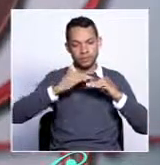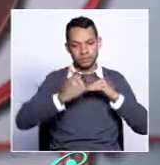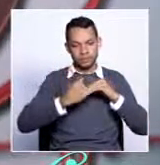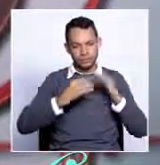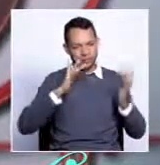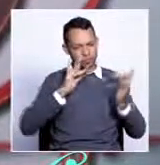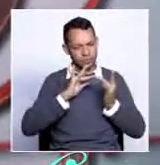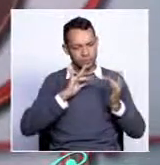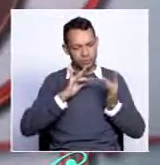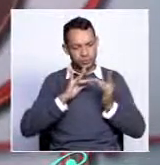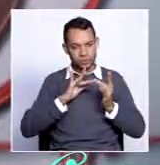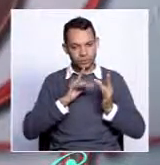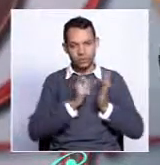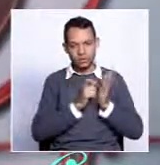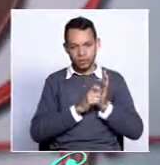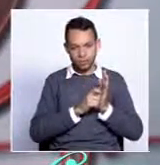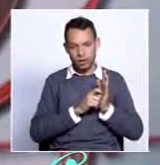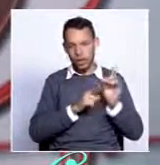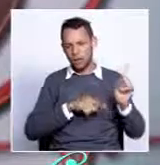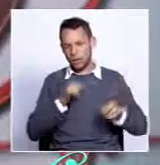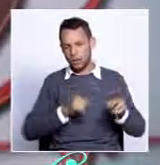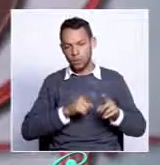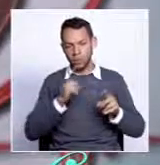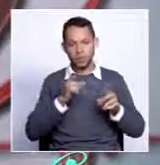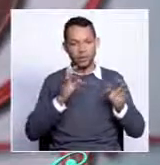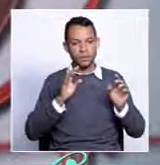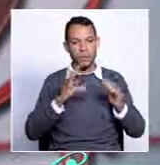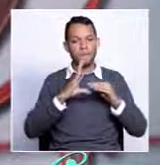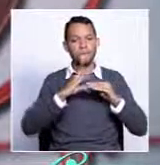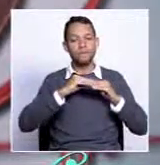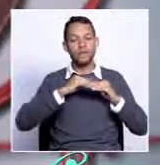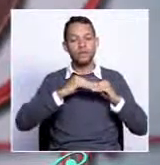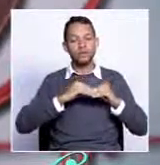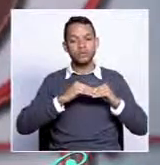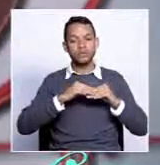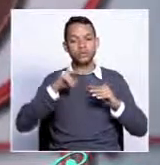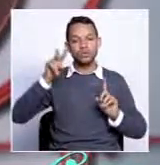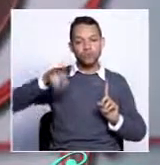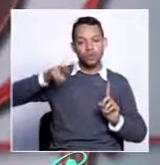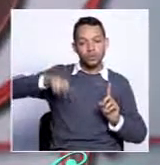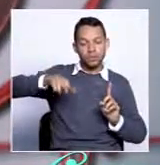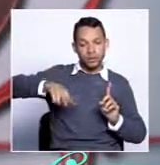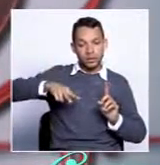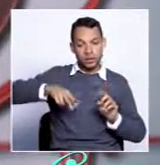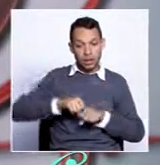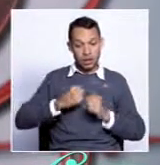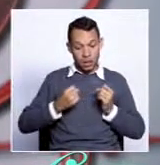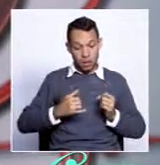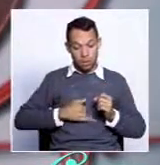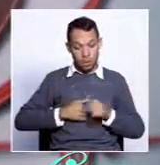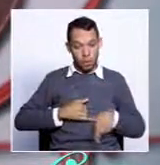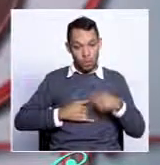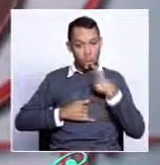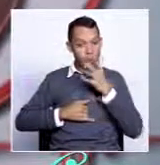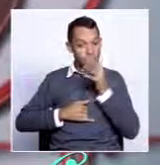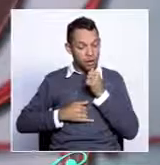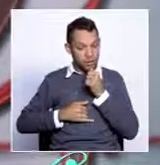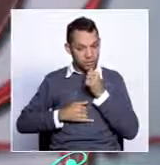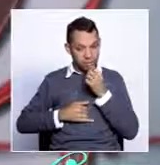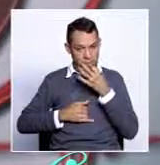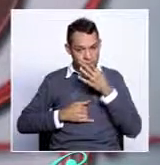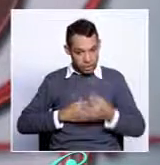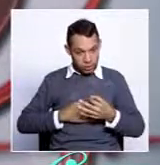como como con un osito no sea un animalito o un pan que dura dos meses y no hace daño ustedes